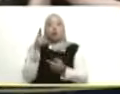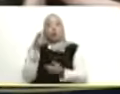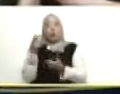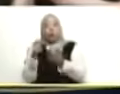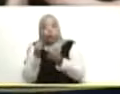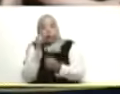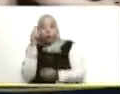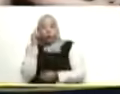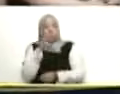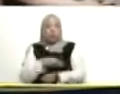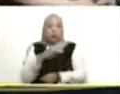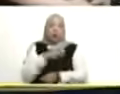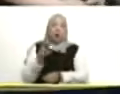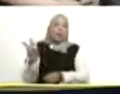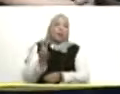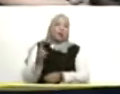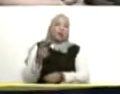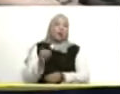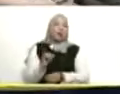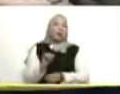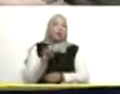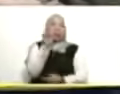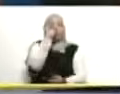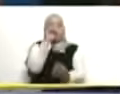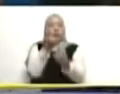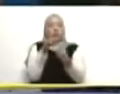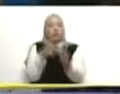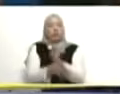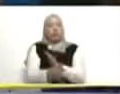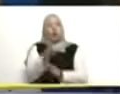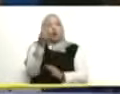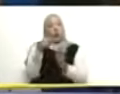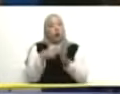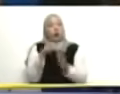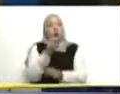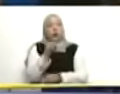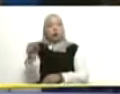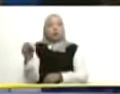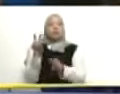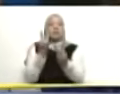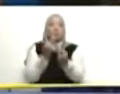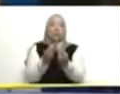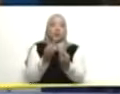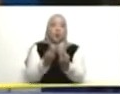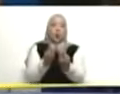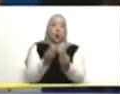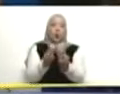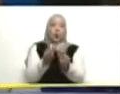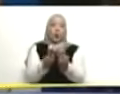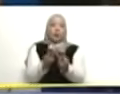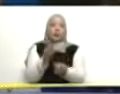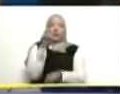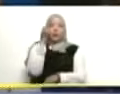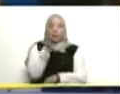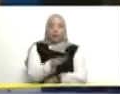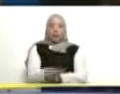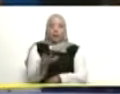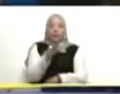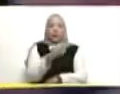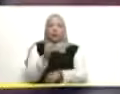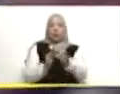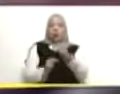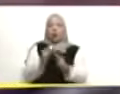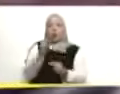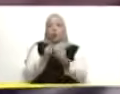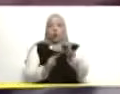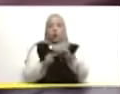De la gran misión Vivienda Venezuela, directo, 200.000 viviendas. 60.000 de ellas de autoconstrucción,